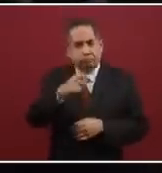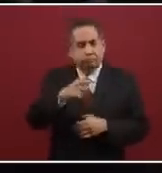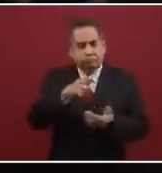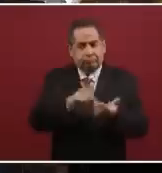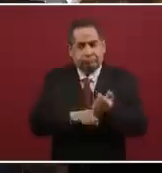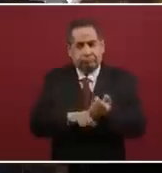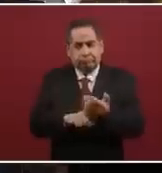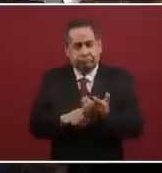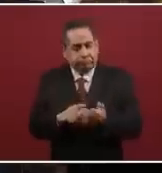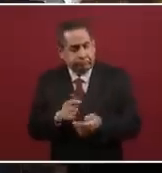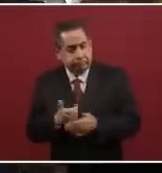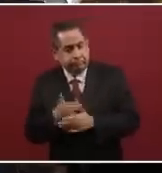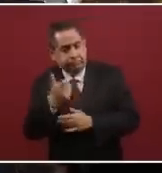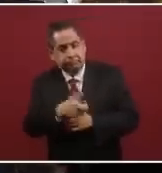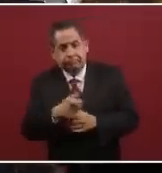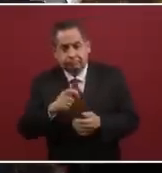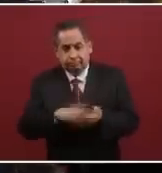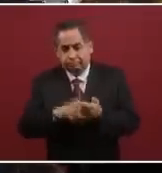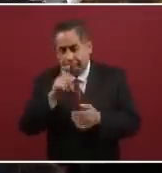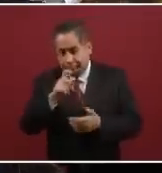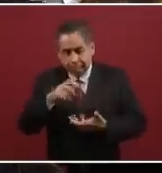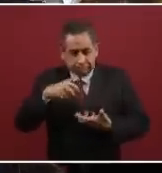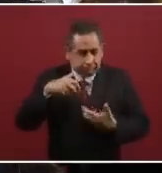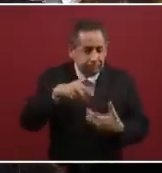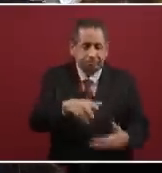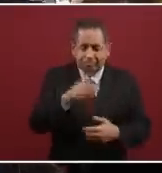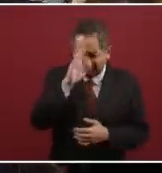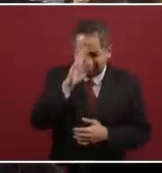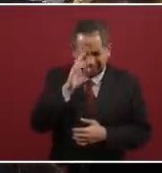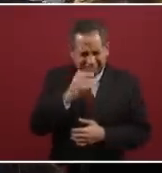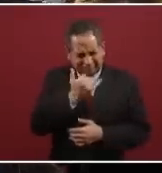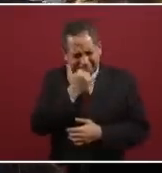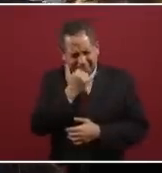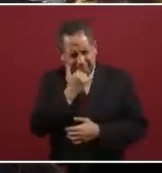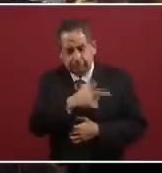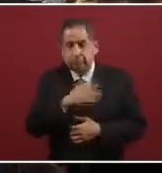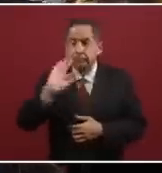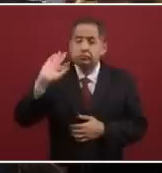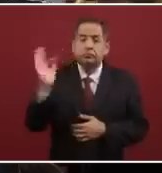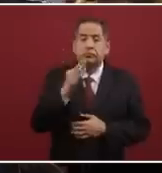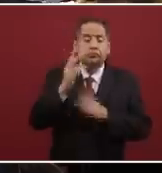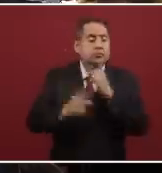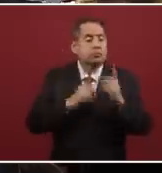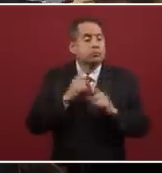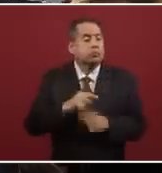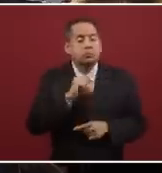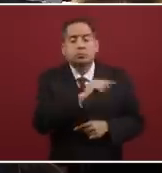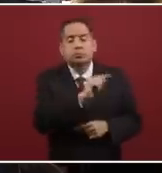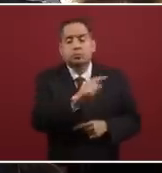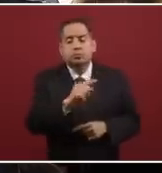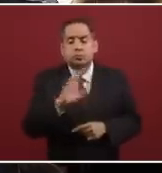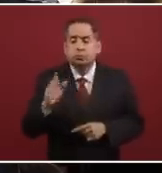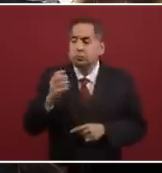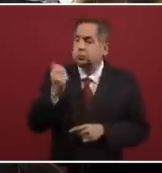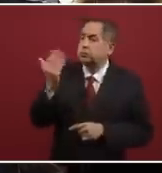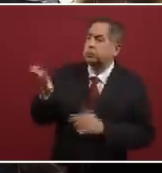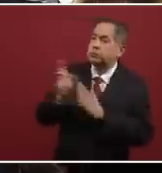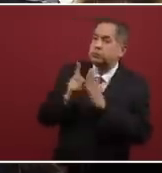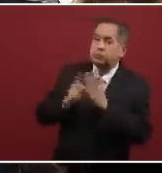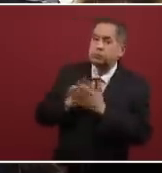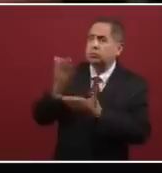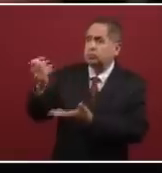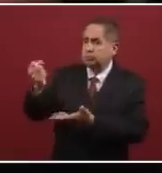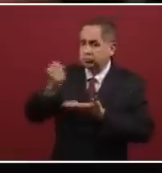de los deportistas. Todo esto es un esquema a través del cual las federaciones deportivas hacen sus solicitudes de dinero